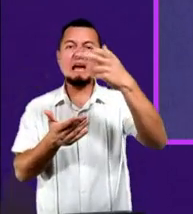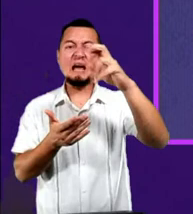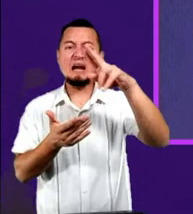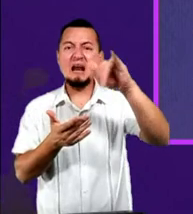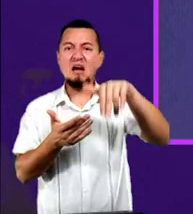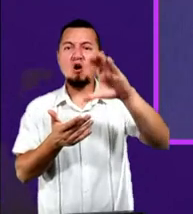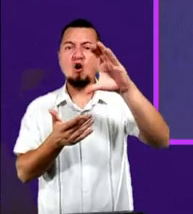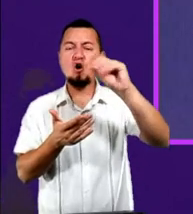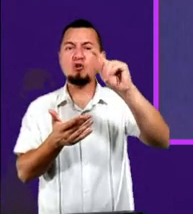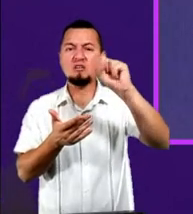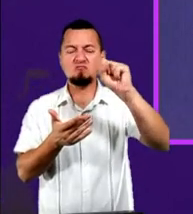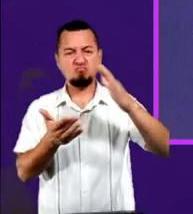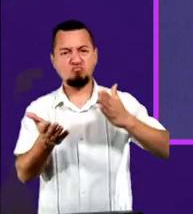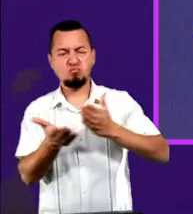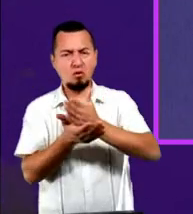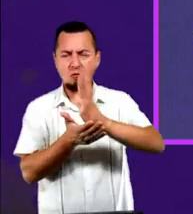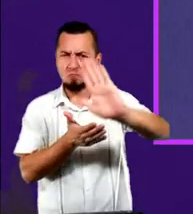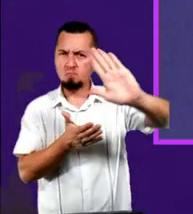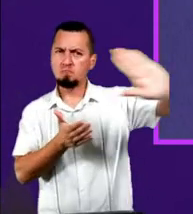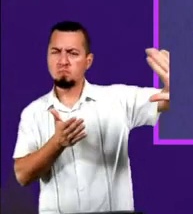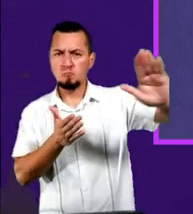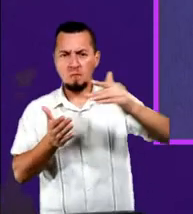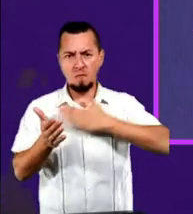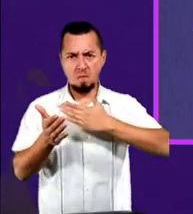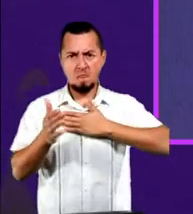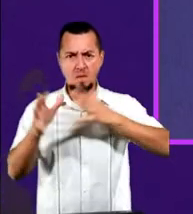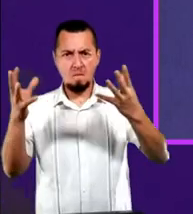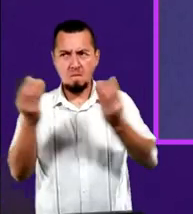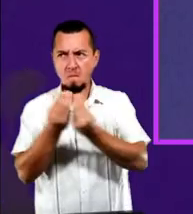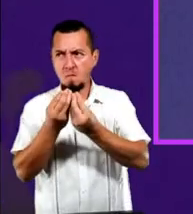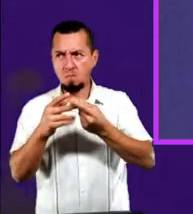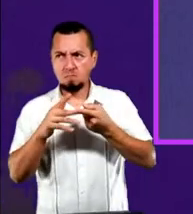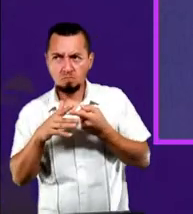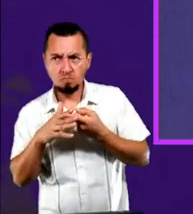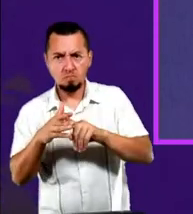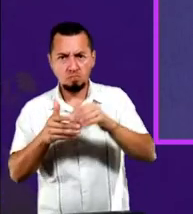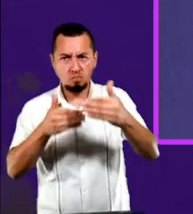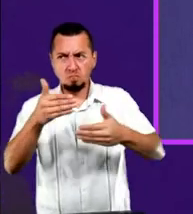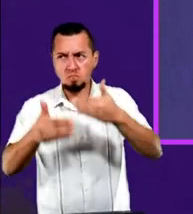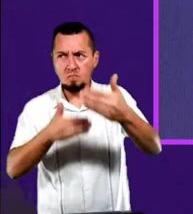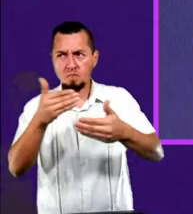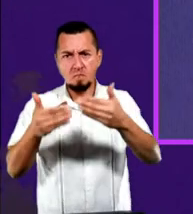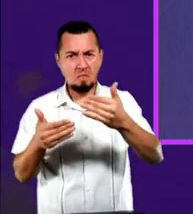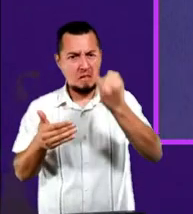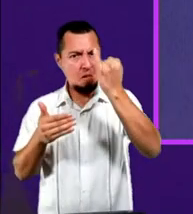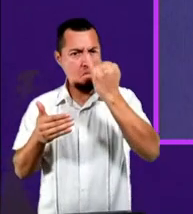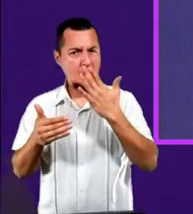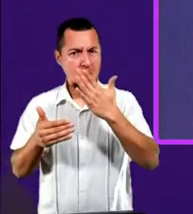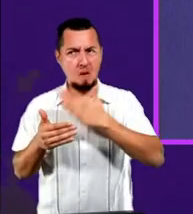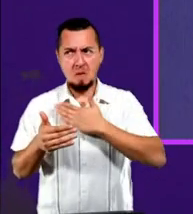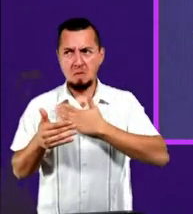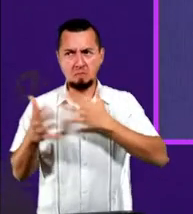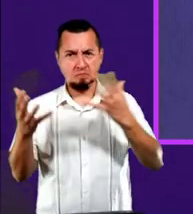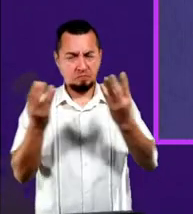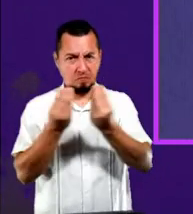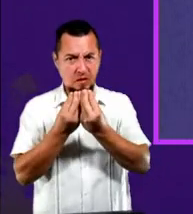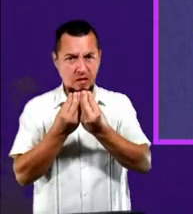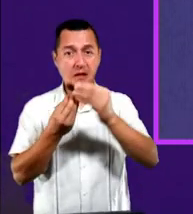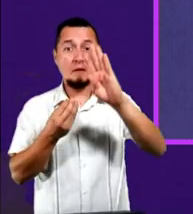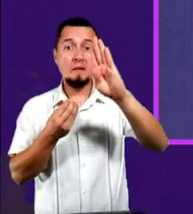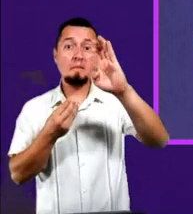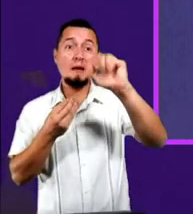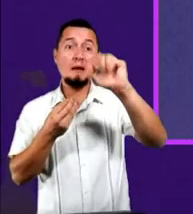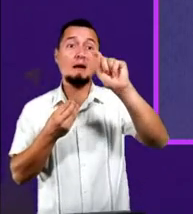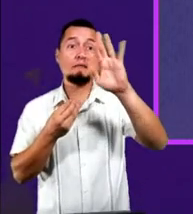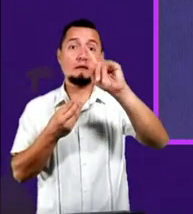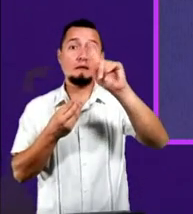inició el proceso de identidad. Y Beatriz Hernández, ¿por qué aparece ella?